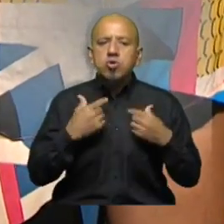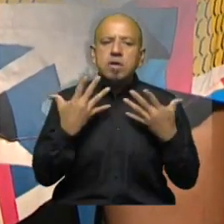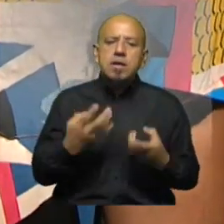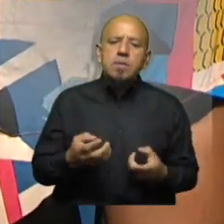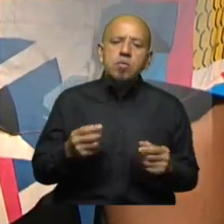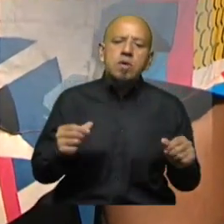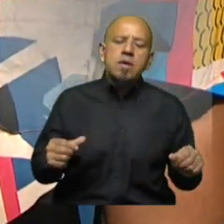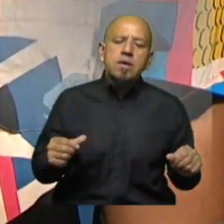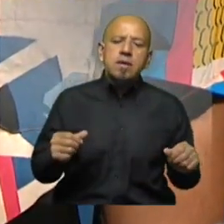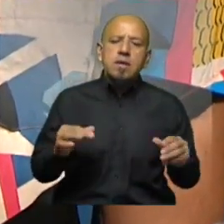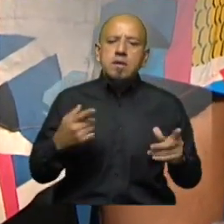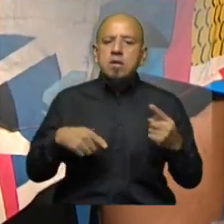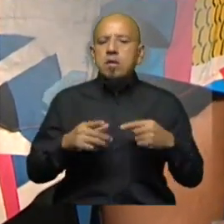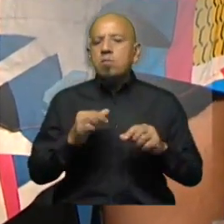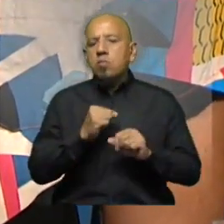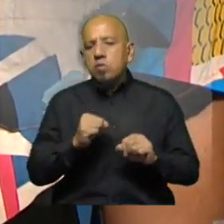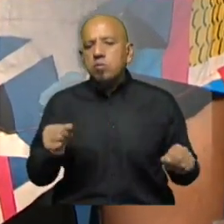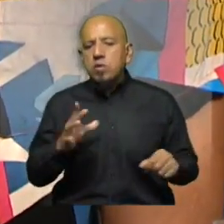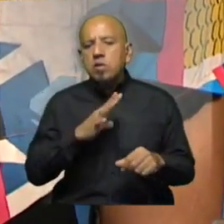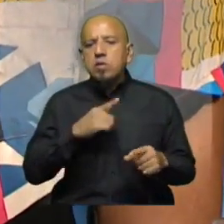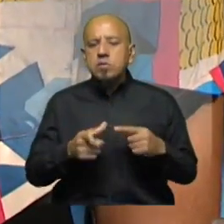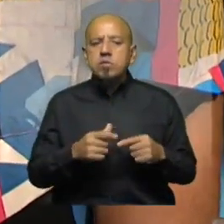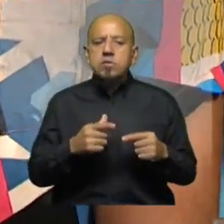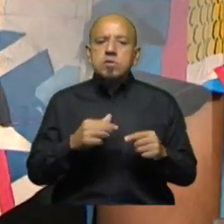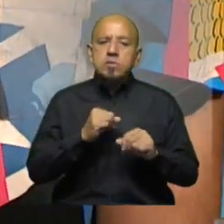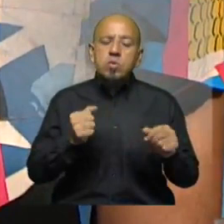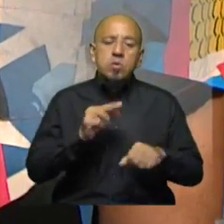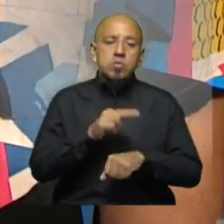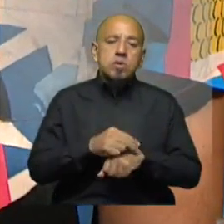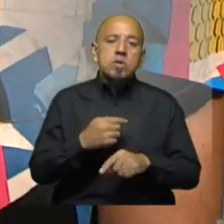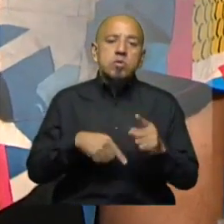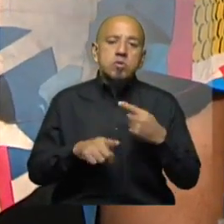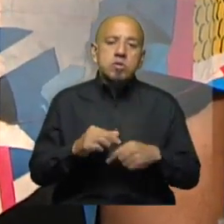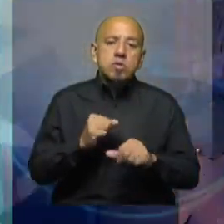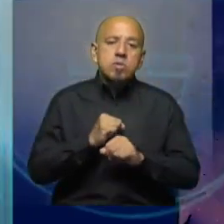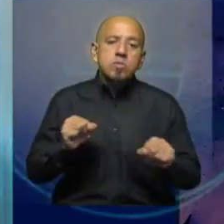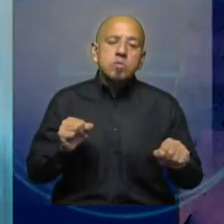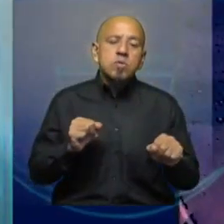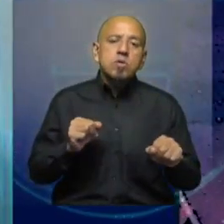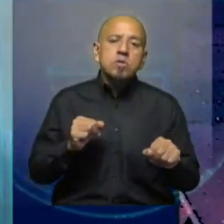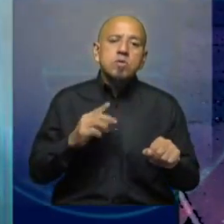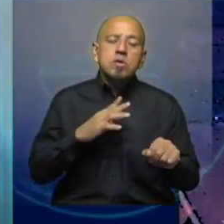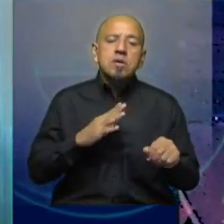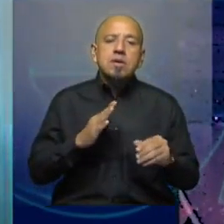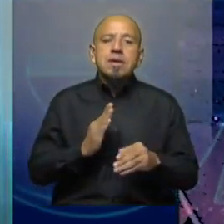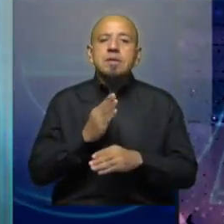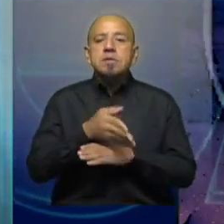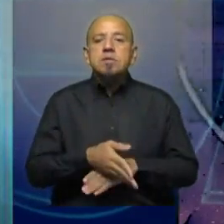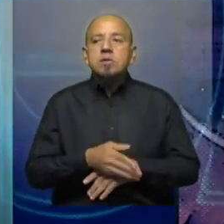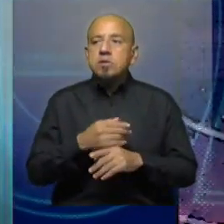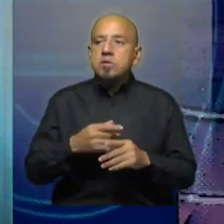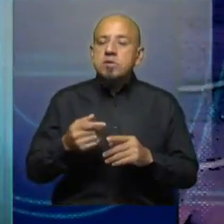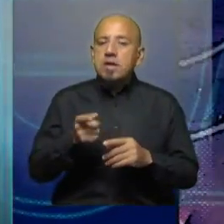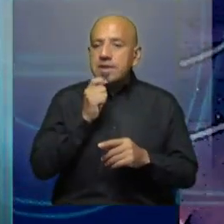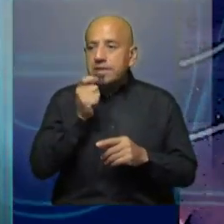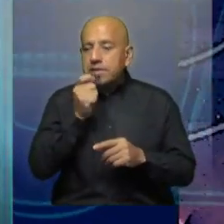pudiera tener algo... De archivo que se pueda usar y que también pudiese tener acceso a los testimonios. Esa es la